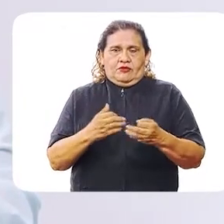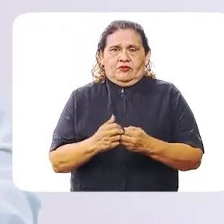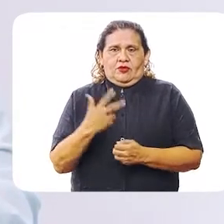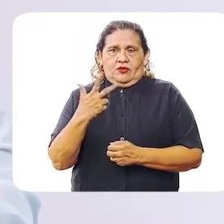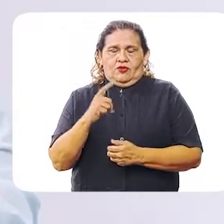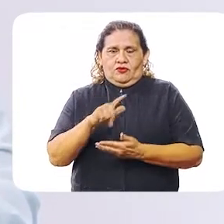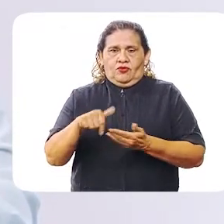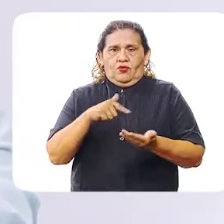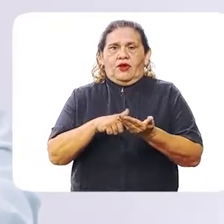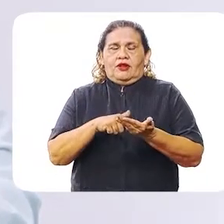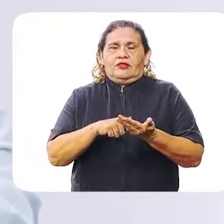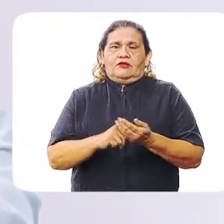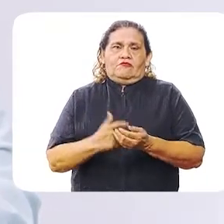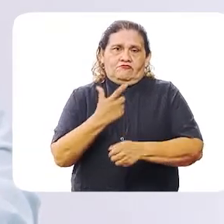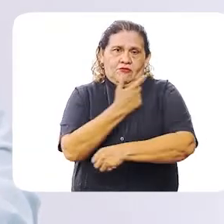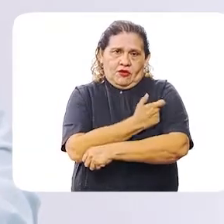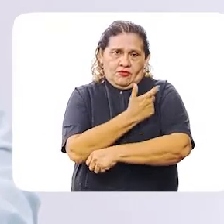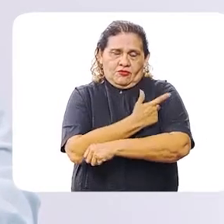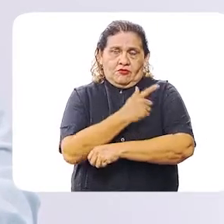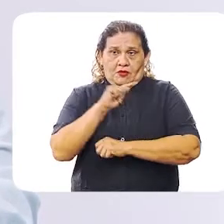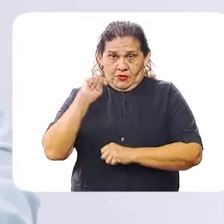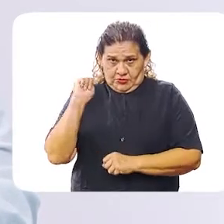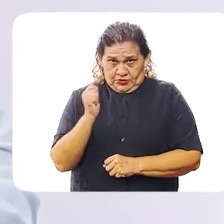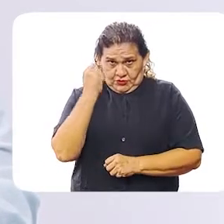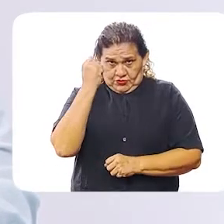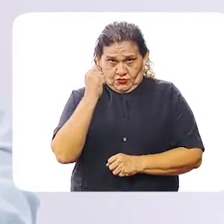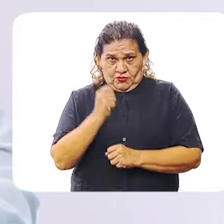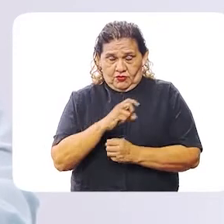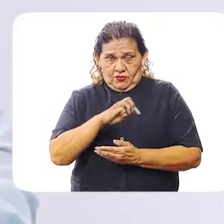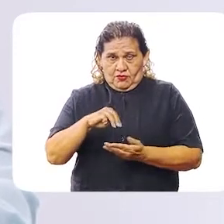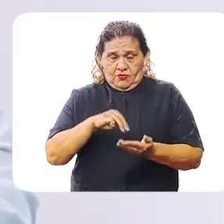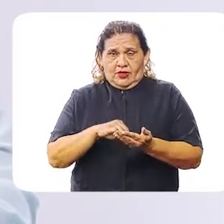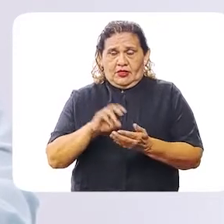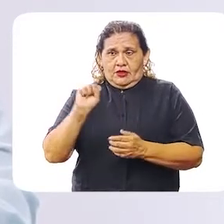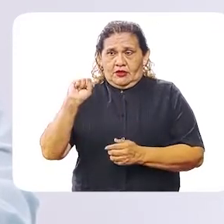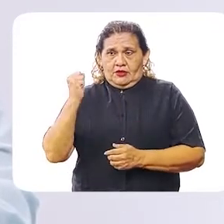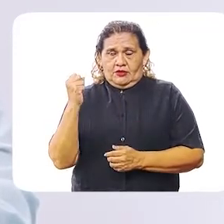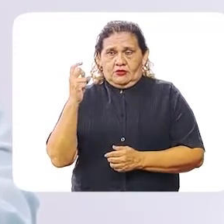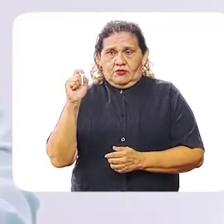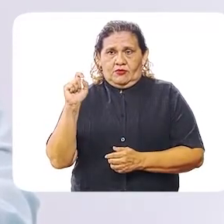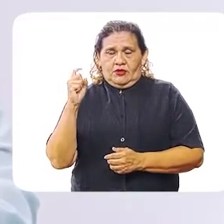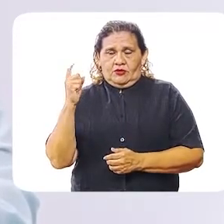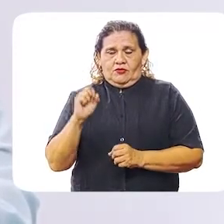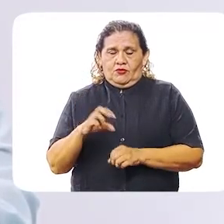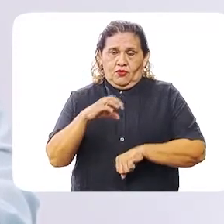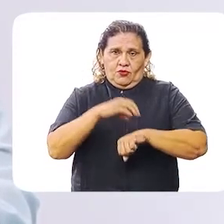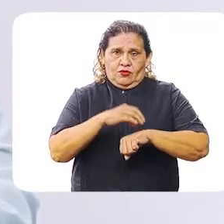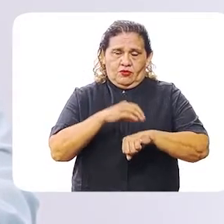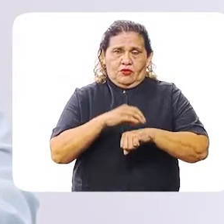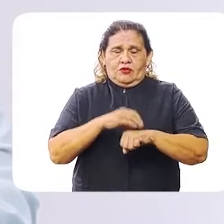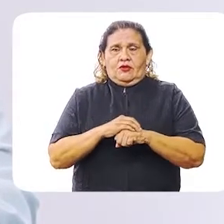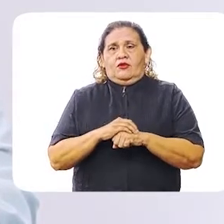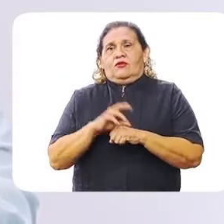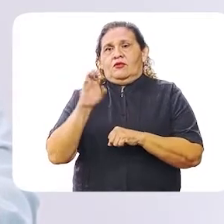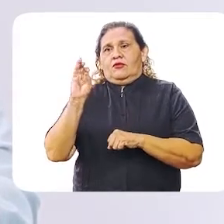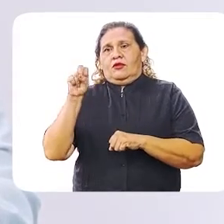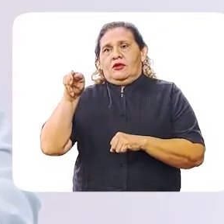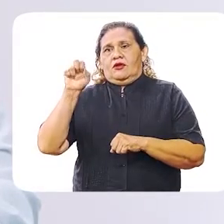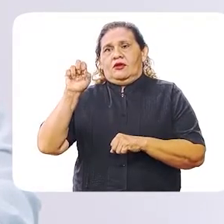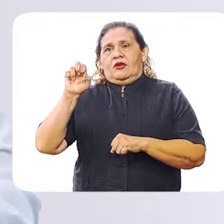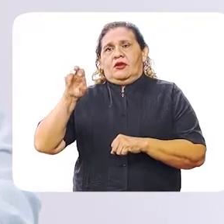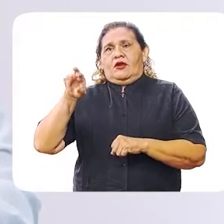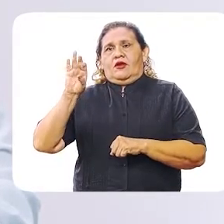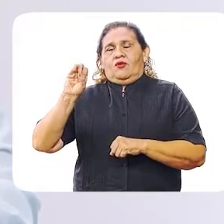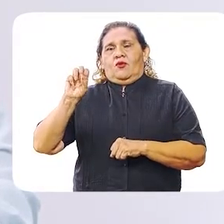módulos de vacunación en el Tecnológico de Mérida, Siglo XXI, Cuculcán, Canaco, Escuela de Artes ESAI,